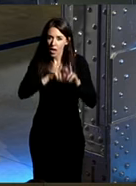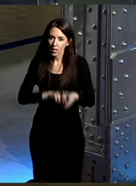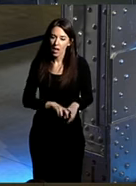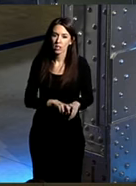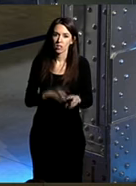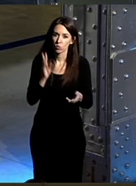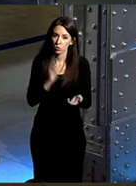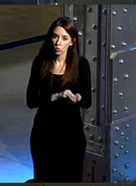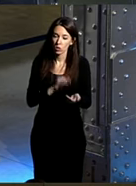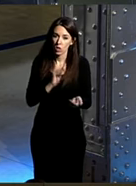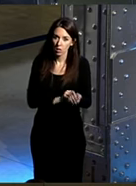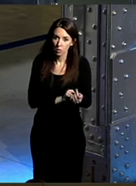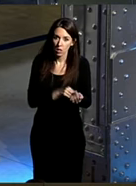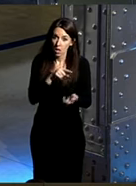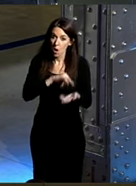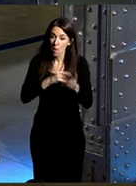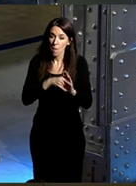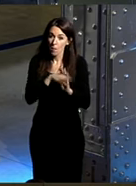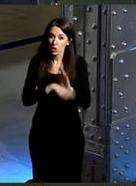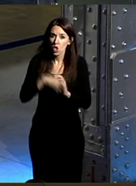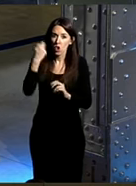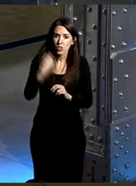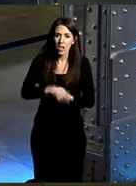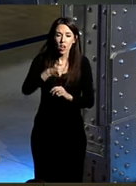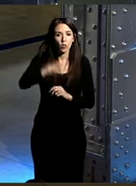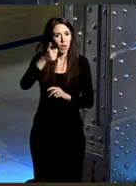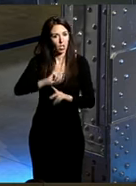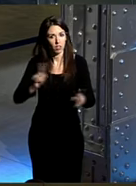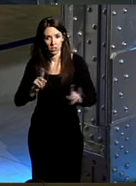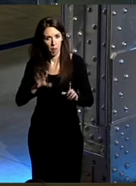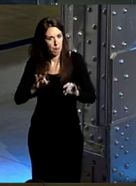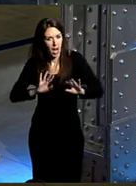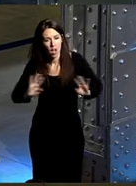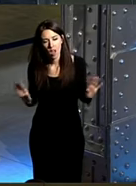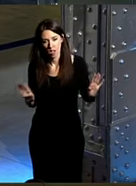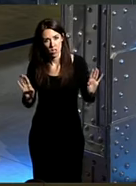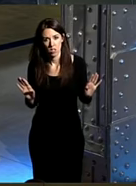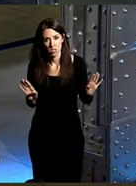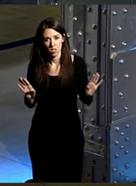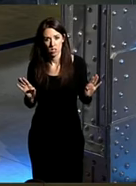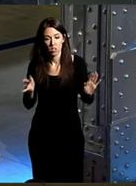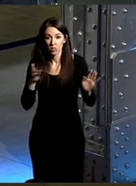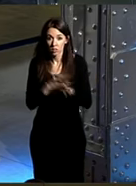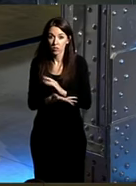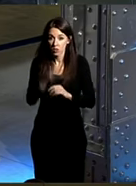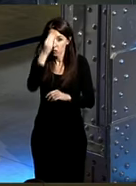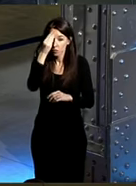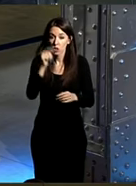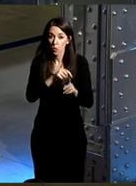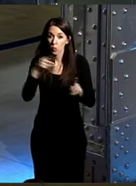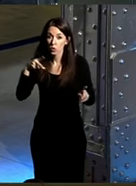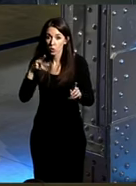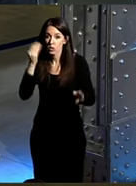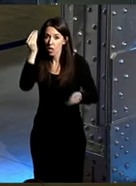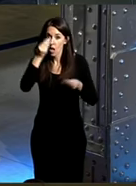hecho muchas veces es que estos métodos no son más caros que los otros, para nada. O sea, quiero decir que creo que incluso desde el punto de vista de